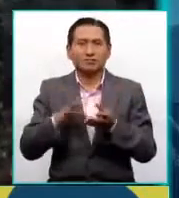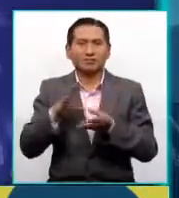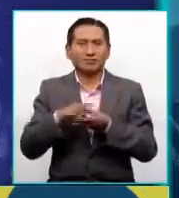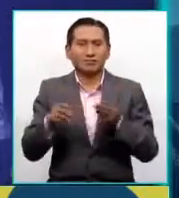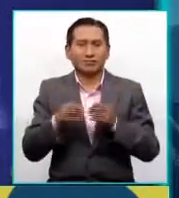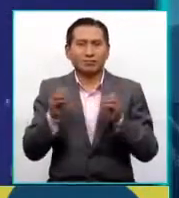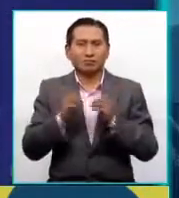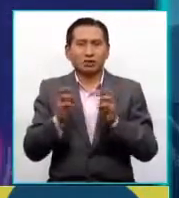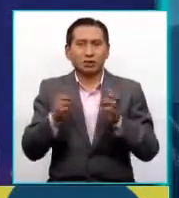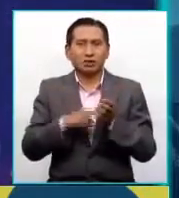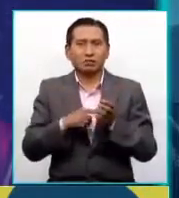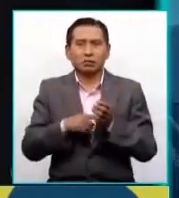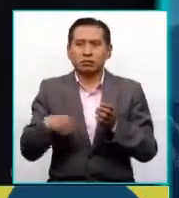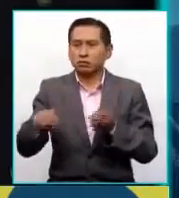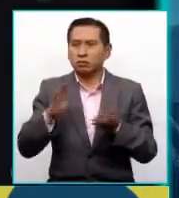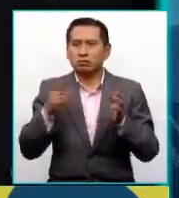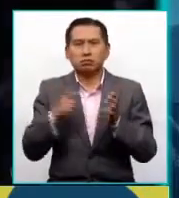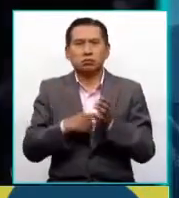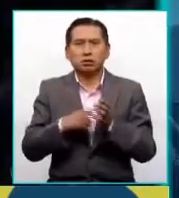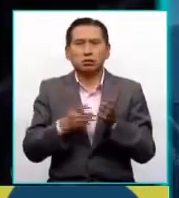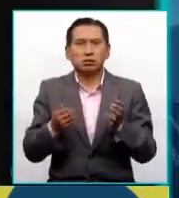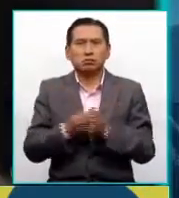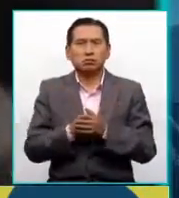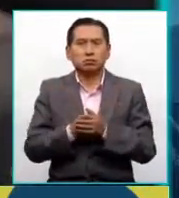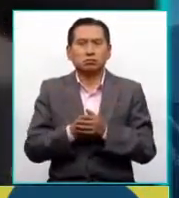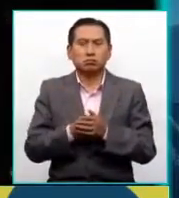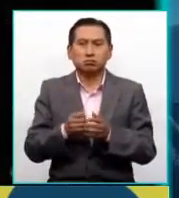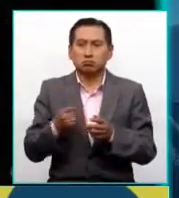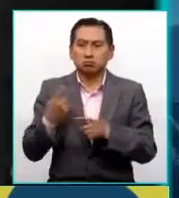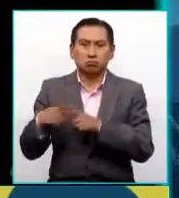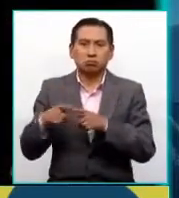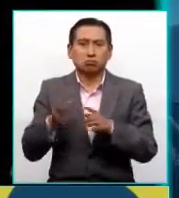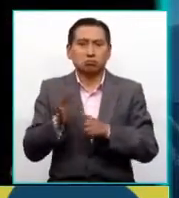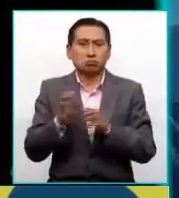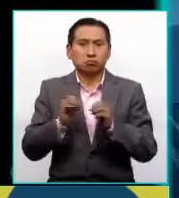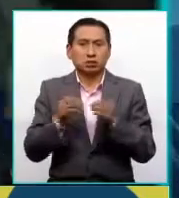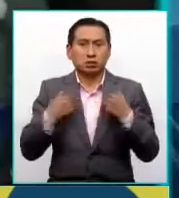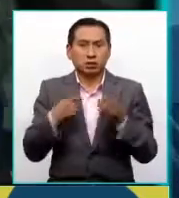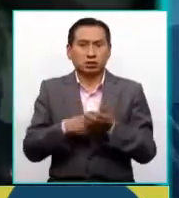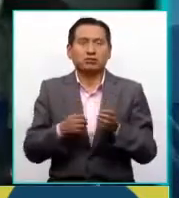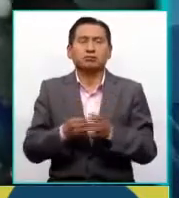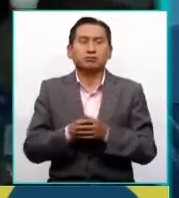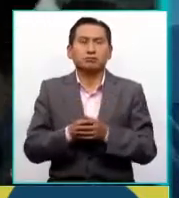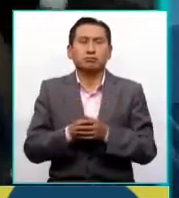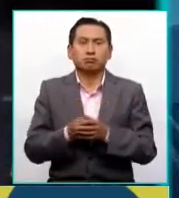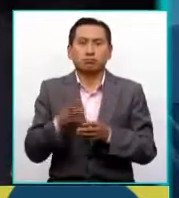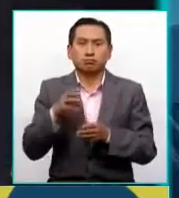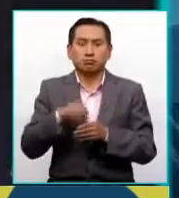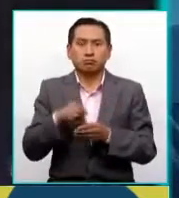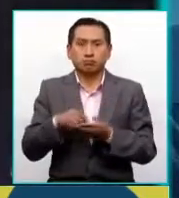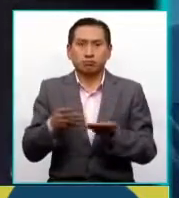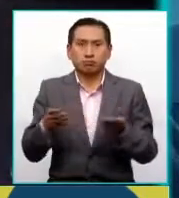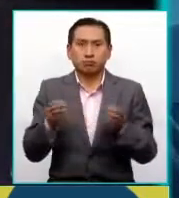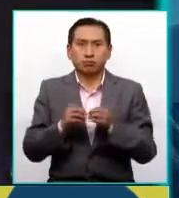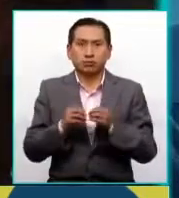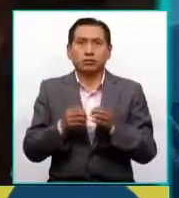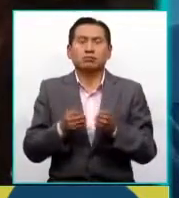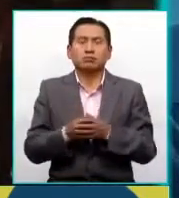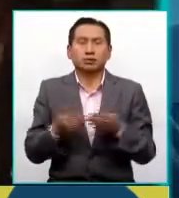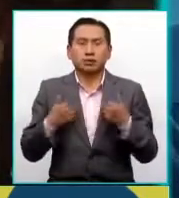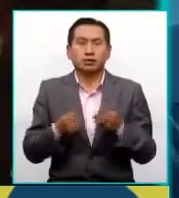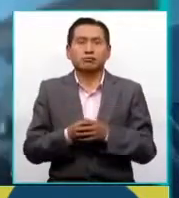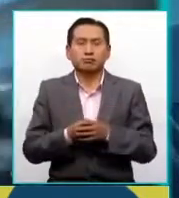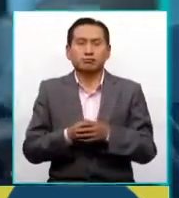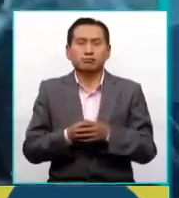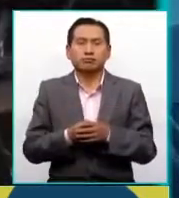ya como que espontáneamente van entrando en ella y apropiándose también